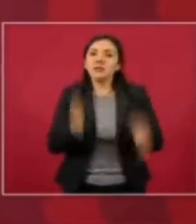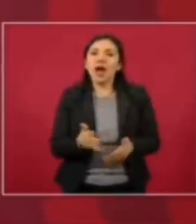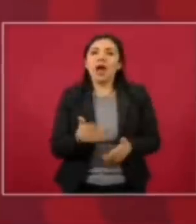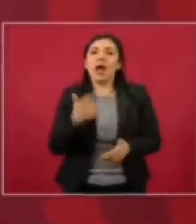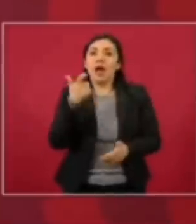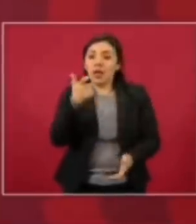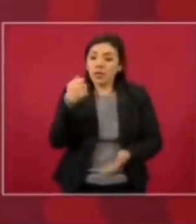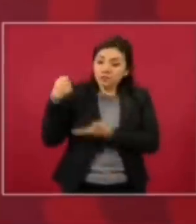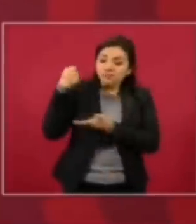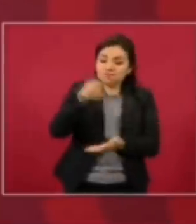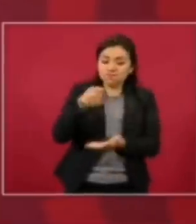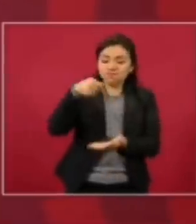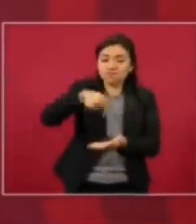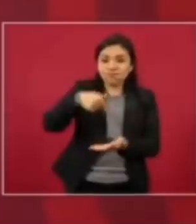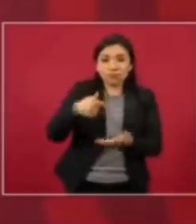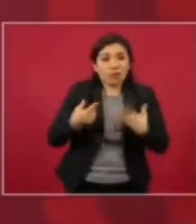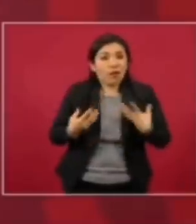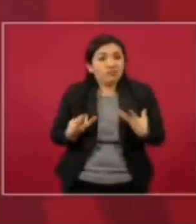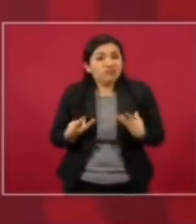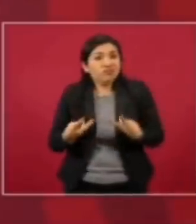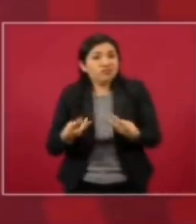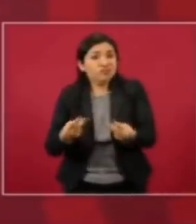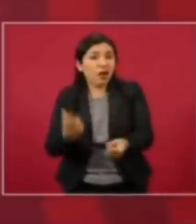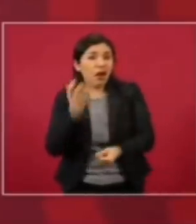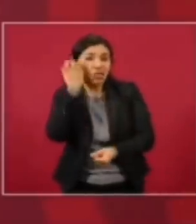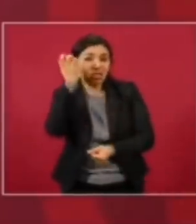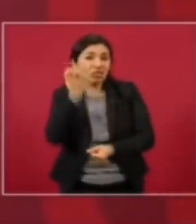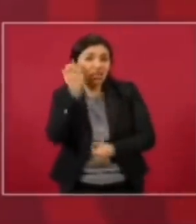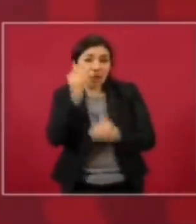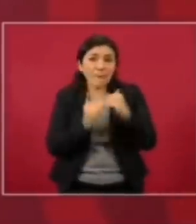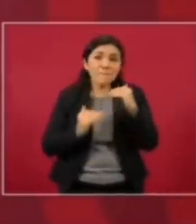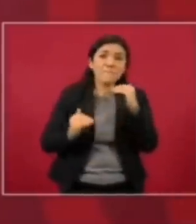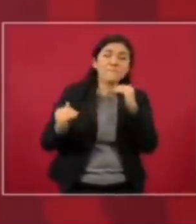reducir los gastos